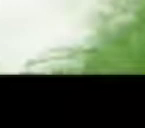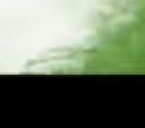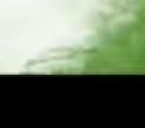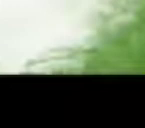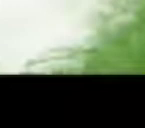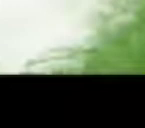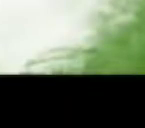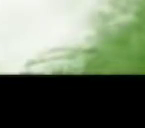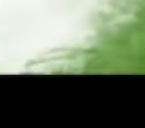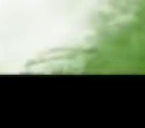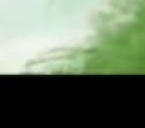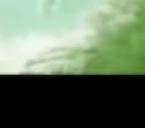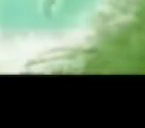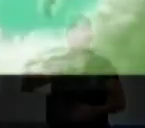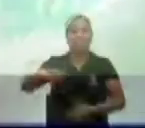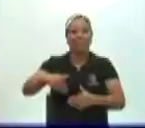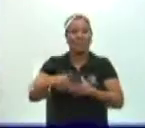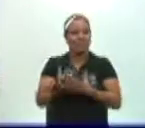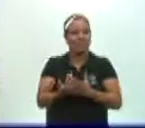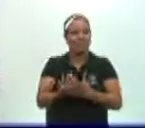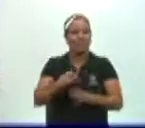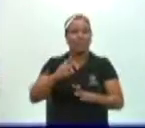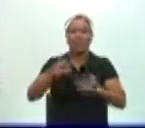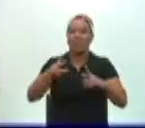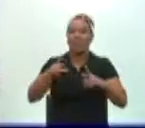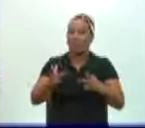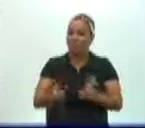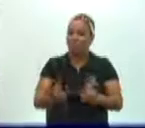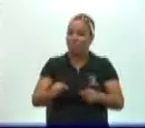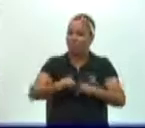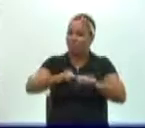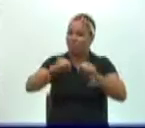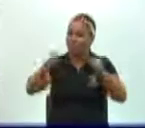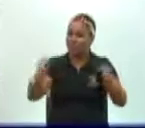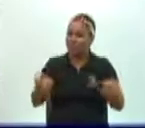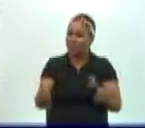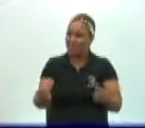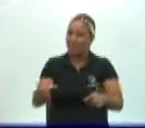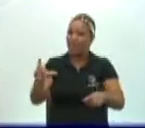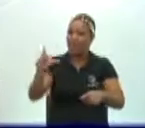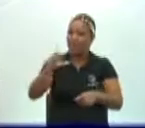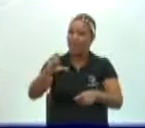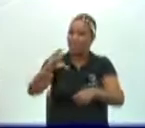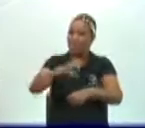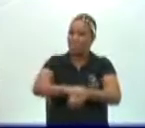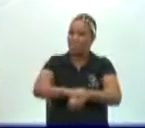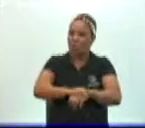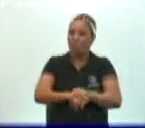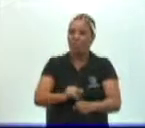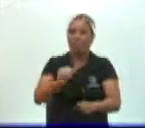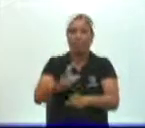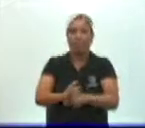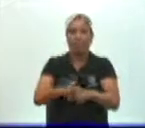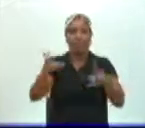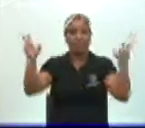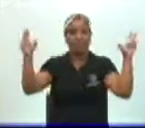En el día de hoy vamos a retomar, como les decía, los sistemas de colonización partiendo de esa máxima martiana para poder entender cómo se van a